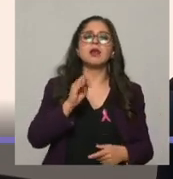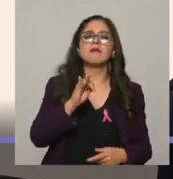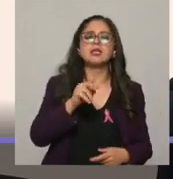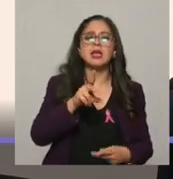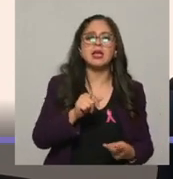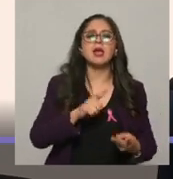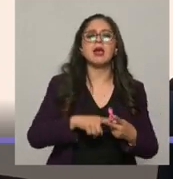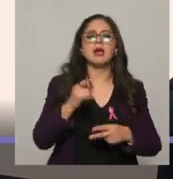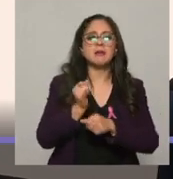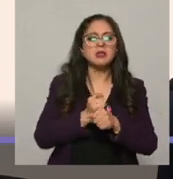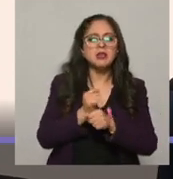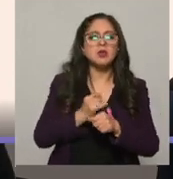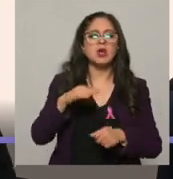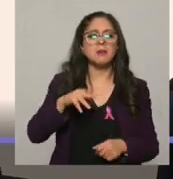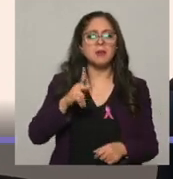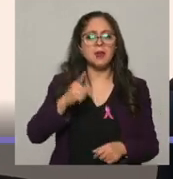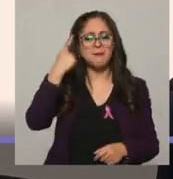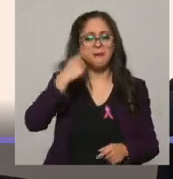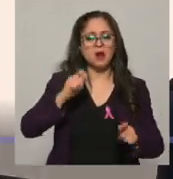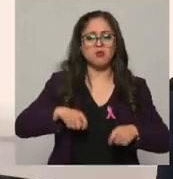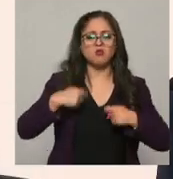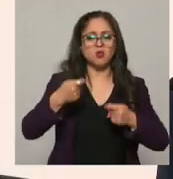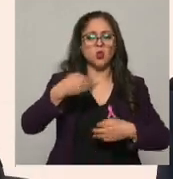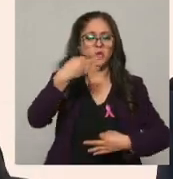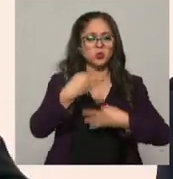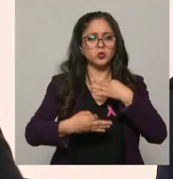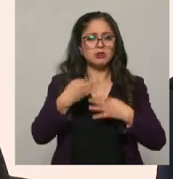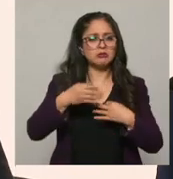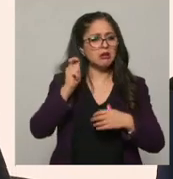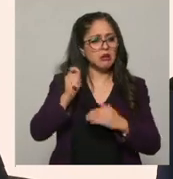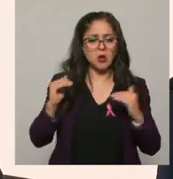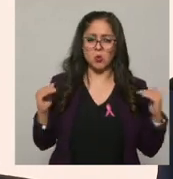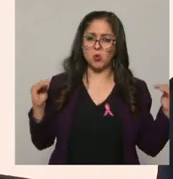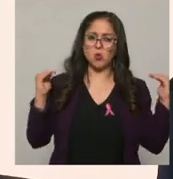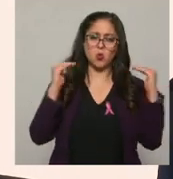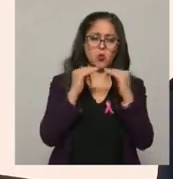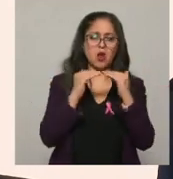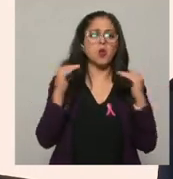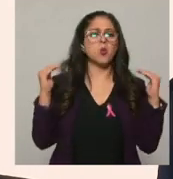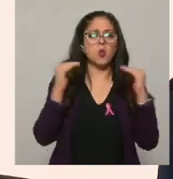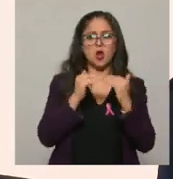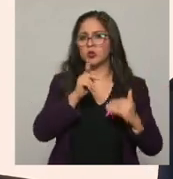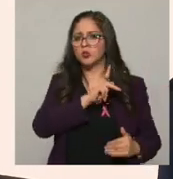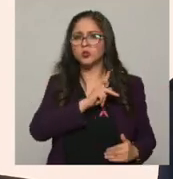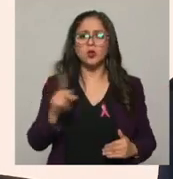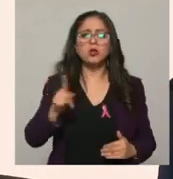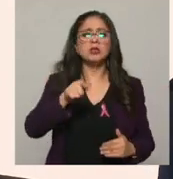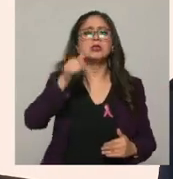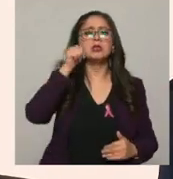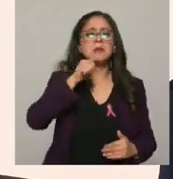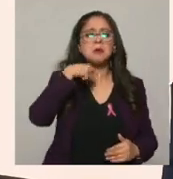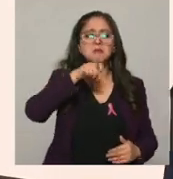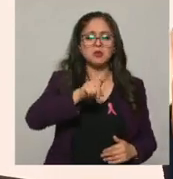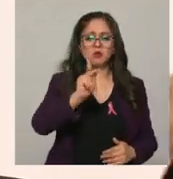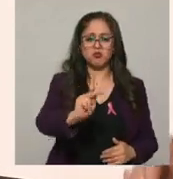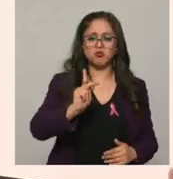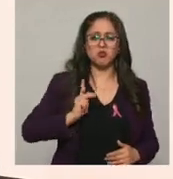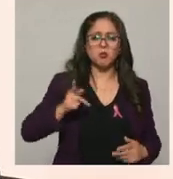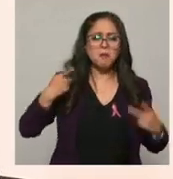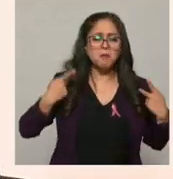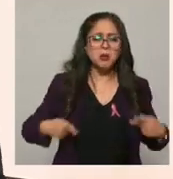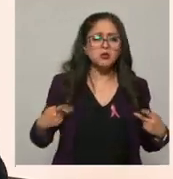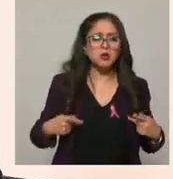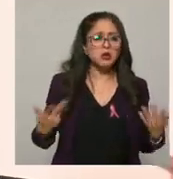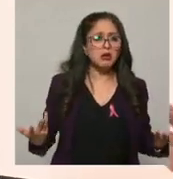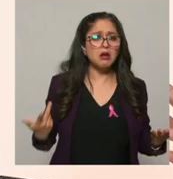de MPs, para que la procuración de justicia sea una procuración de justicia igual para nosotros, porque seguimos siendo personas que van más allá,